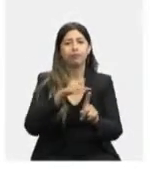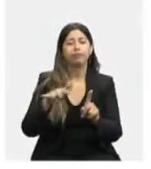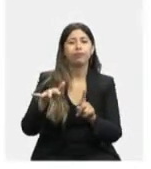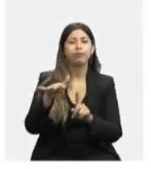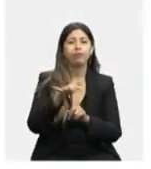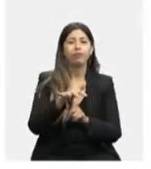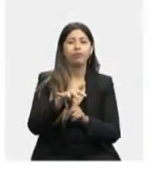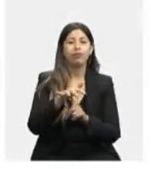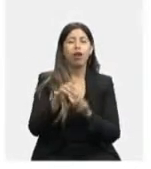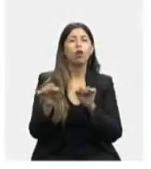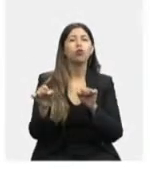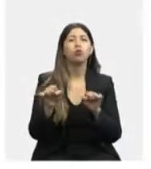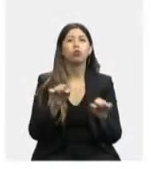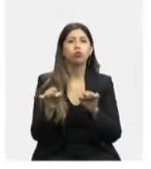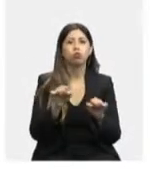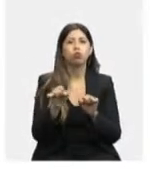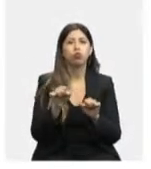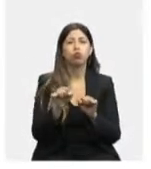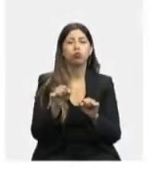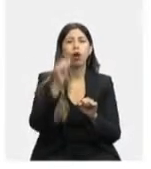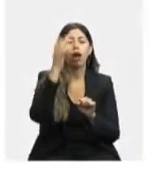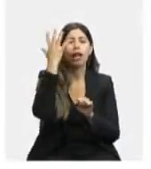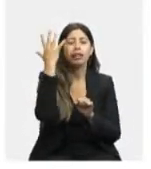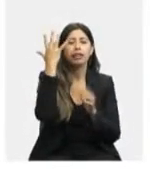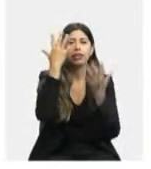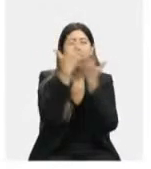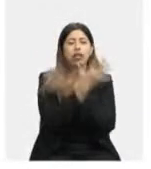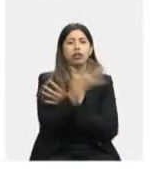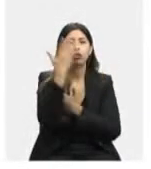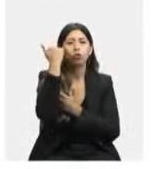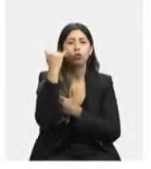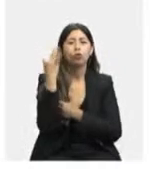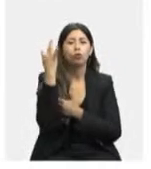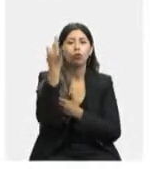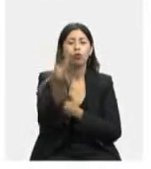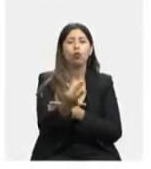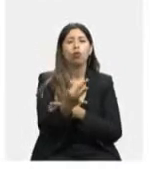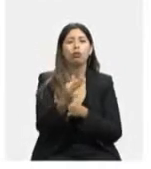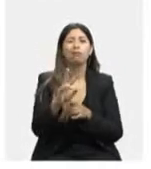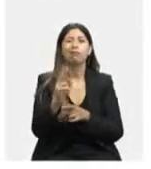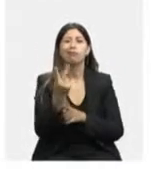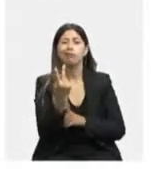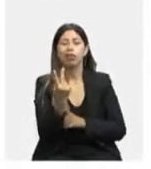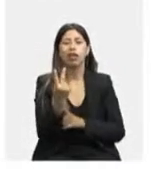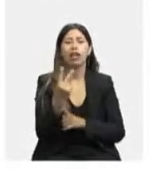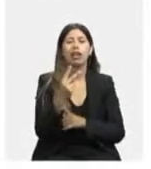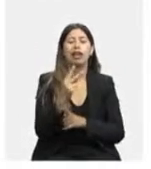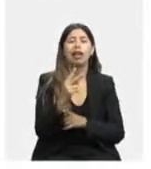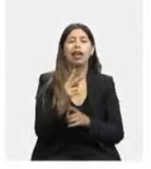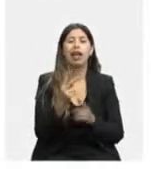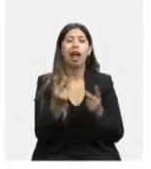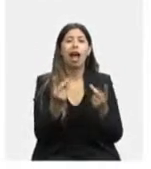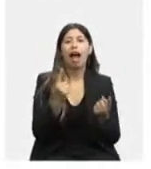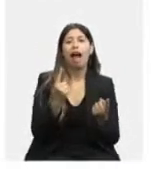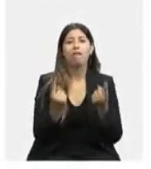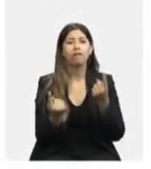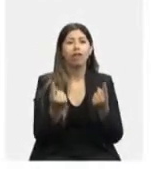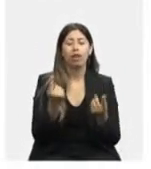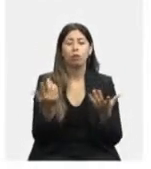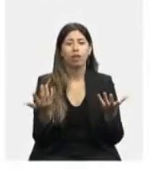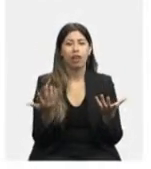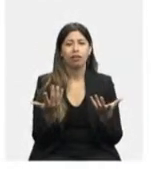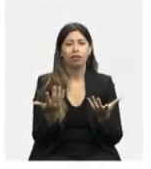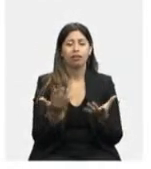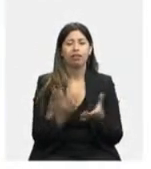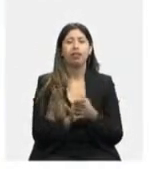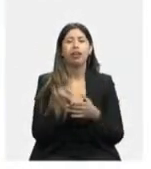de turbulencia, de incertidumbre que no es predecible, de ambigüedad y de novedad que, para la cual